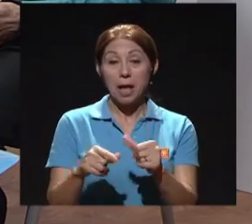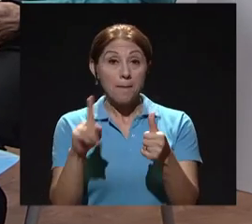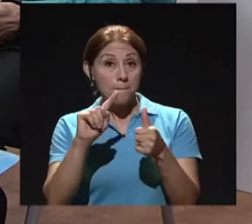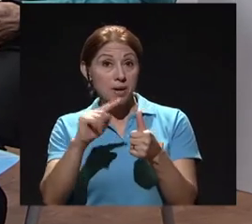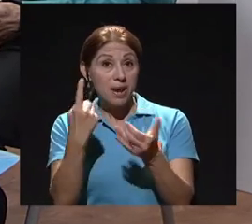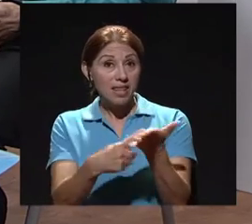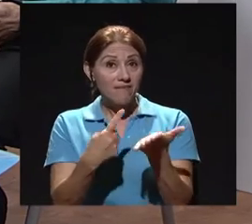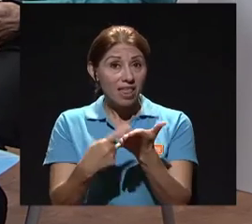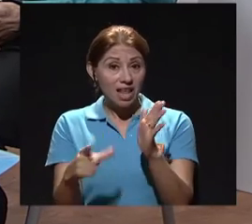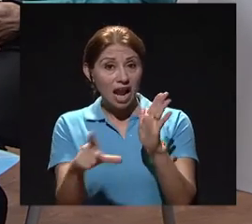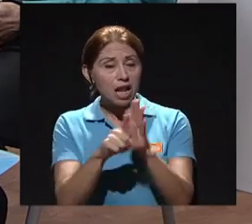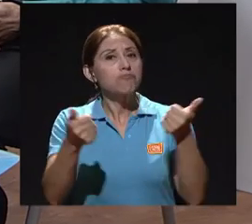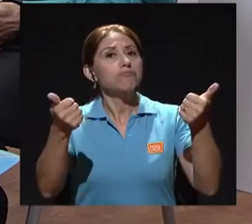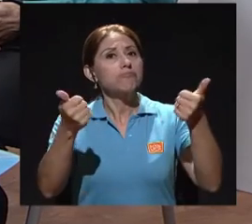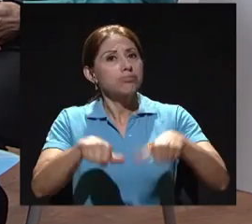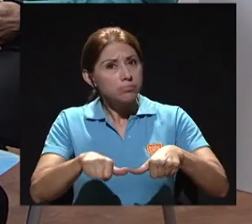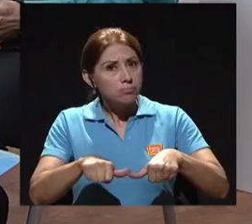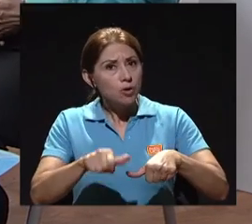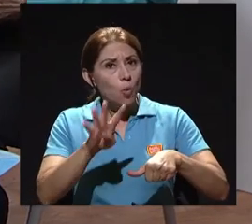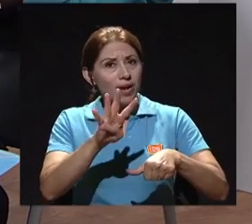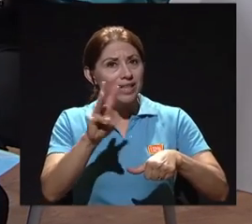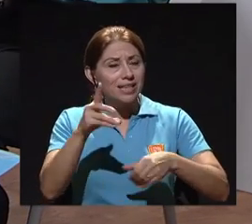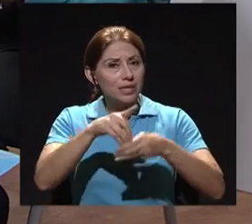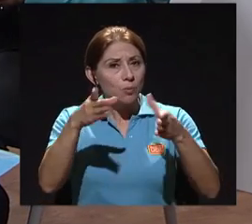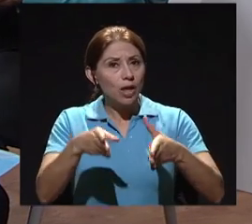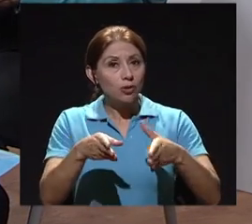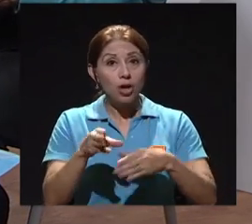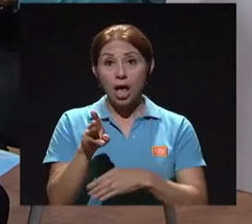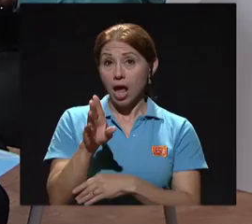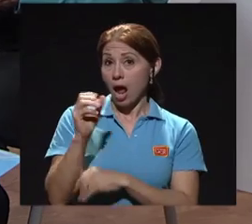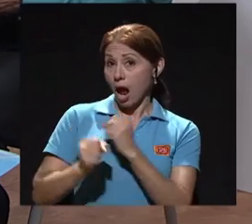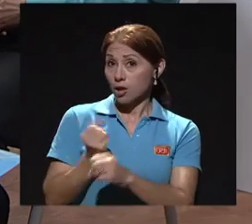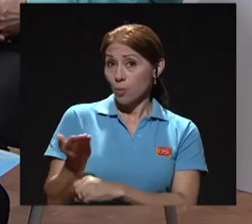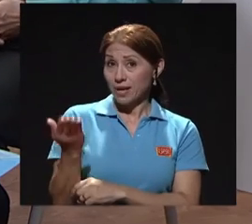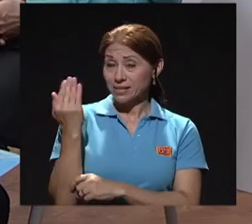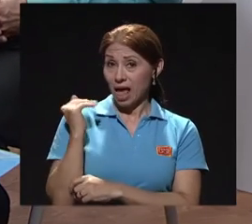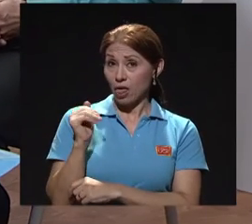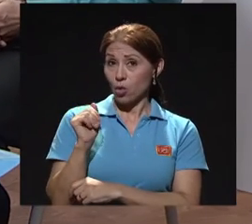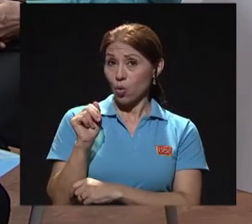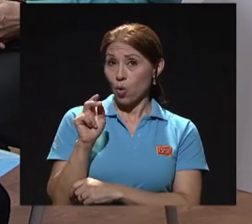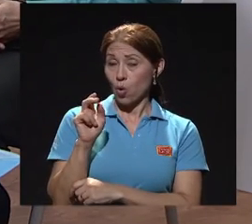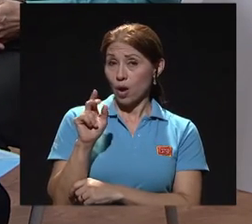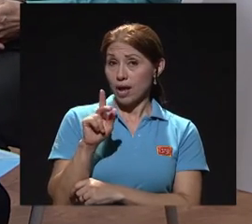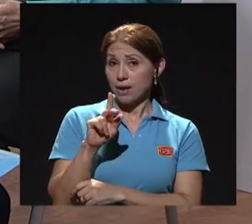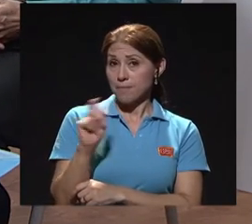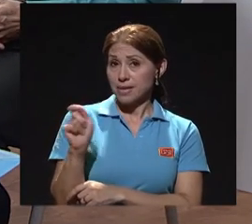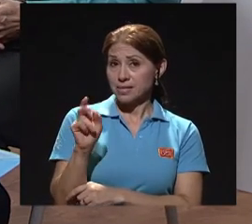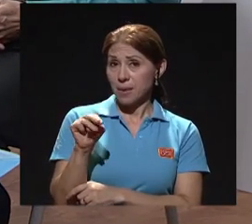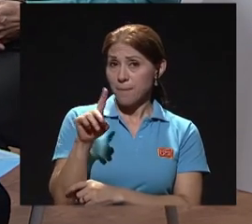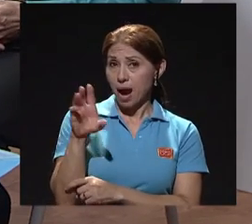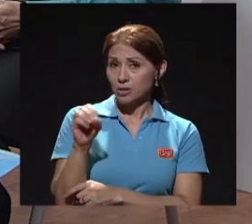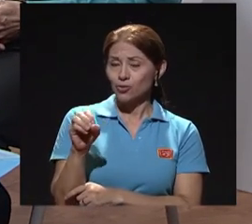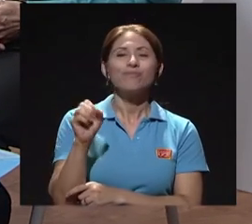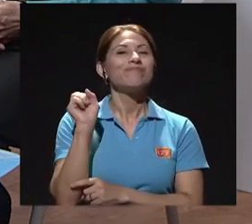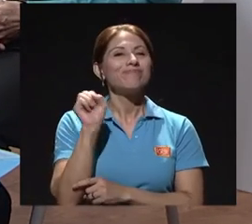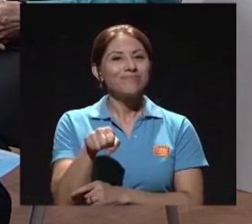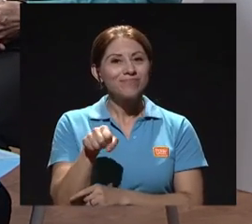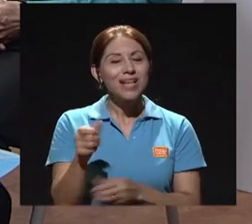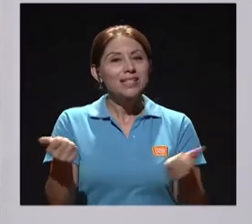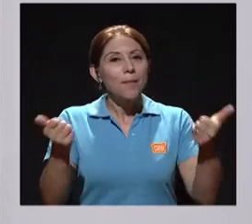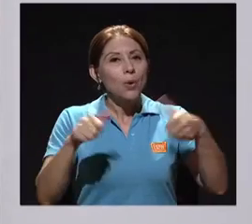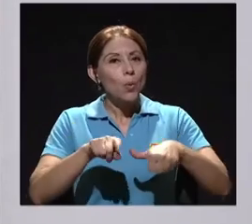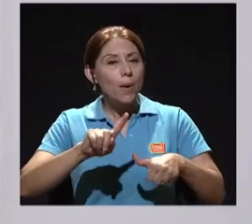en primer debate la ley fue aprobada por 46 90 veces marzo del año pasado a marzo del año donde él retorció si éste se aprobó en primer